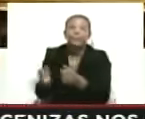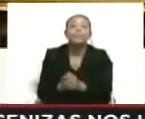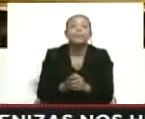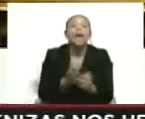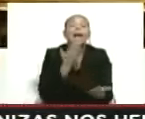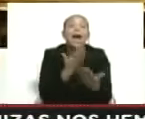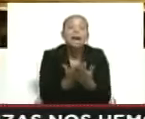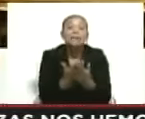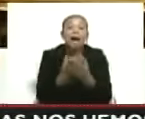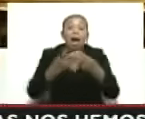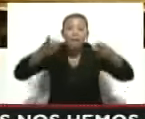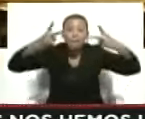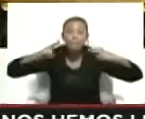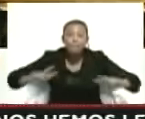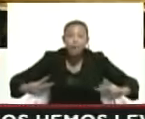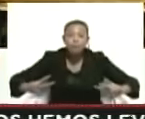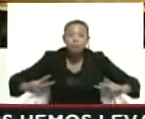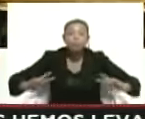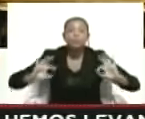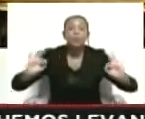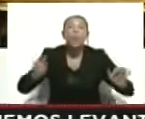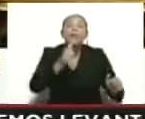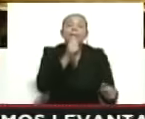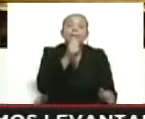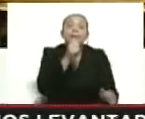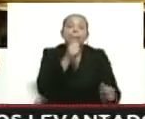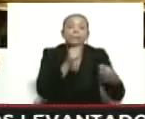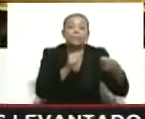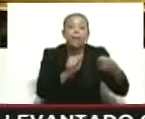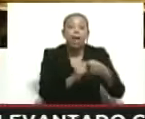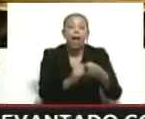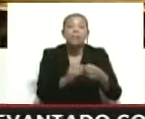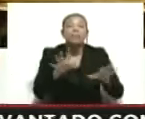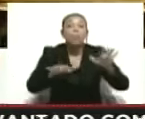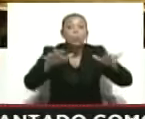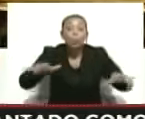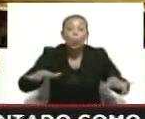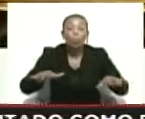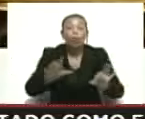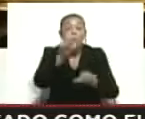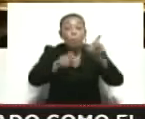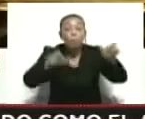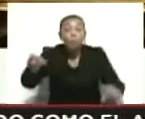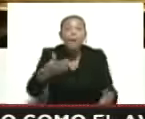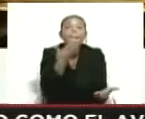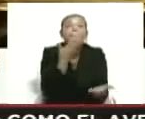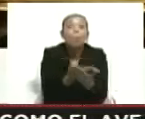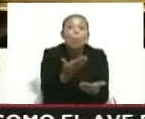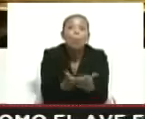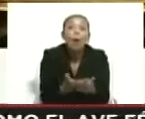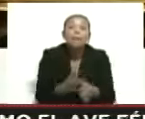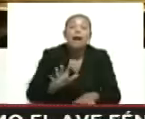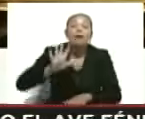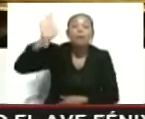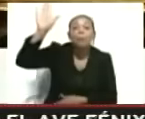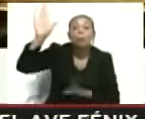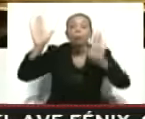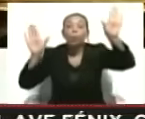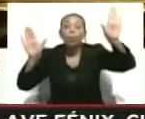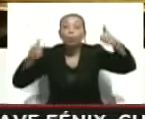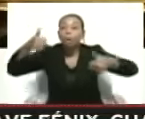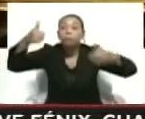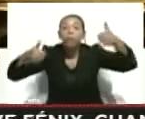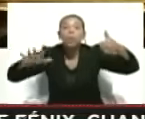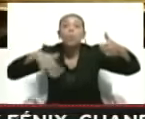en el orden inverso en que fueron presentados. Las honorables diputadas y los honorables diputados que estén a favor de aprobar